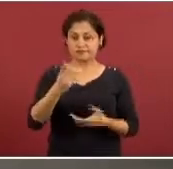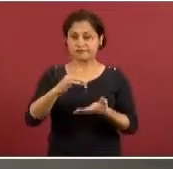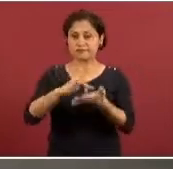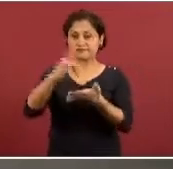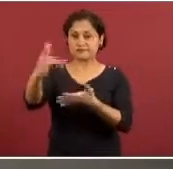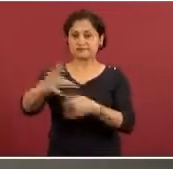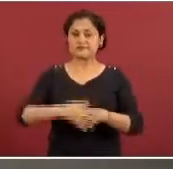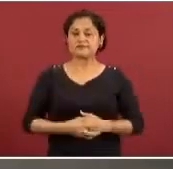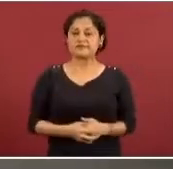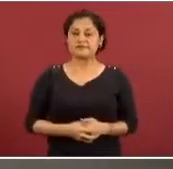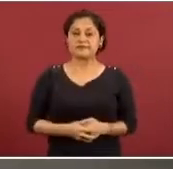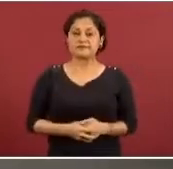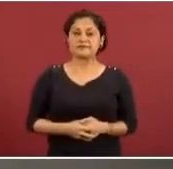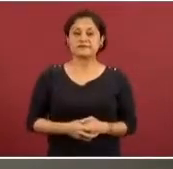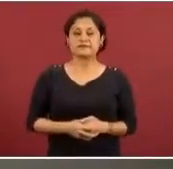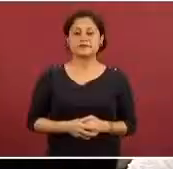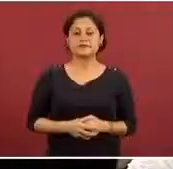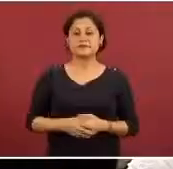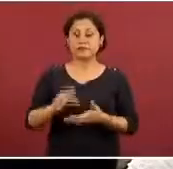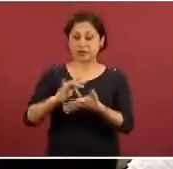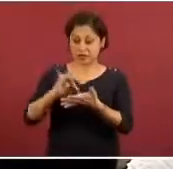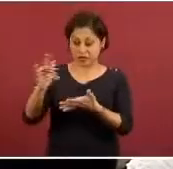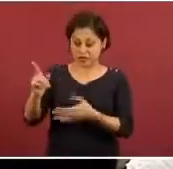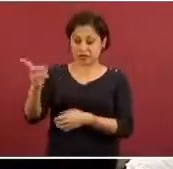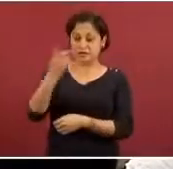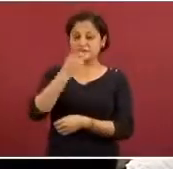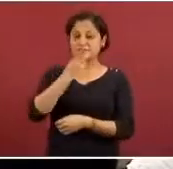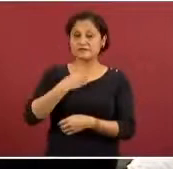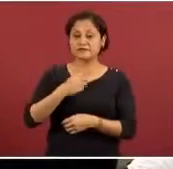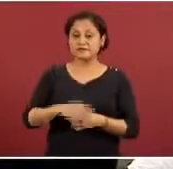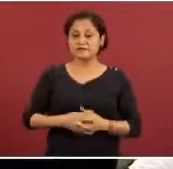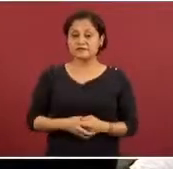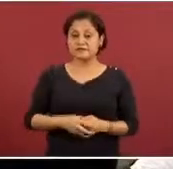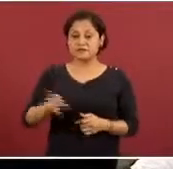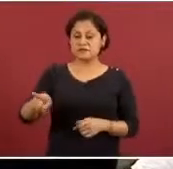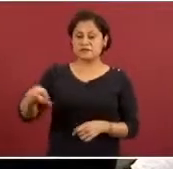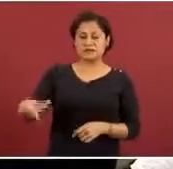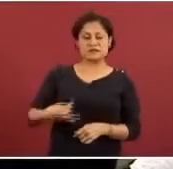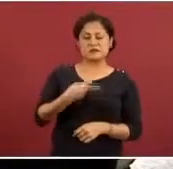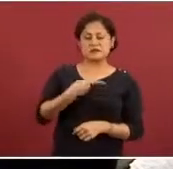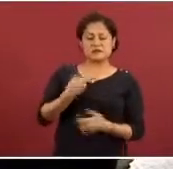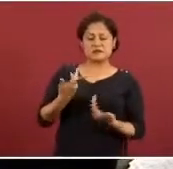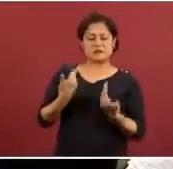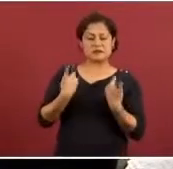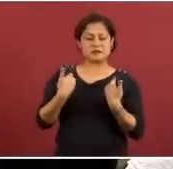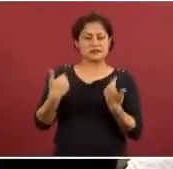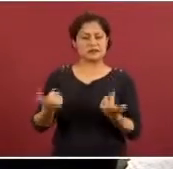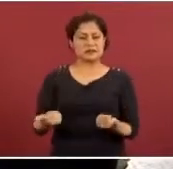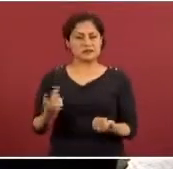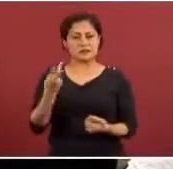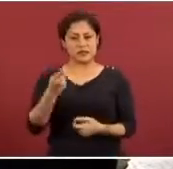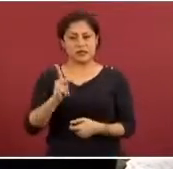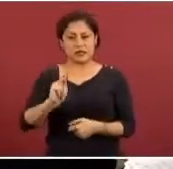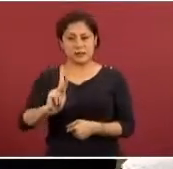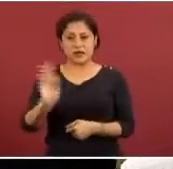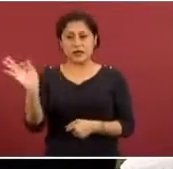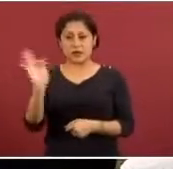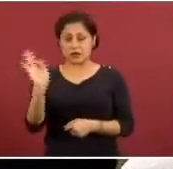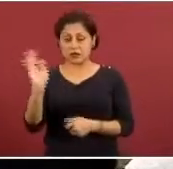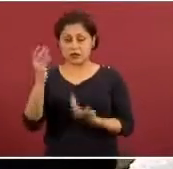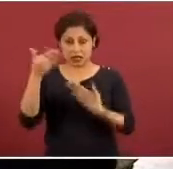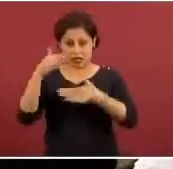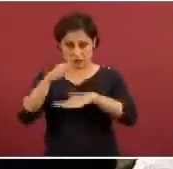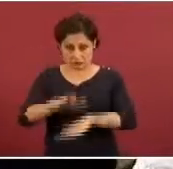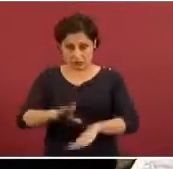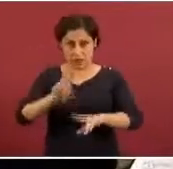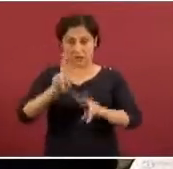Gracias. Gracias por su comentario. La pregunta no me quedó clara, pero quizá es ¿qué se puede hacer para prevenir el virus?